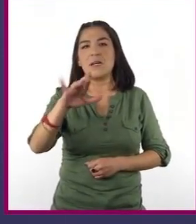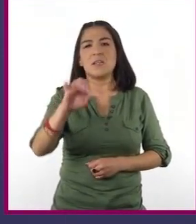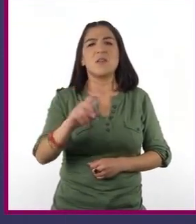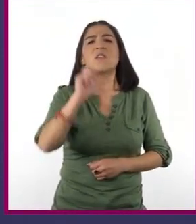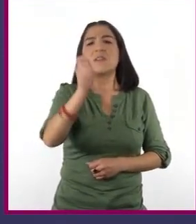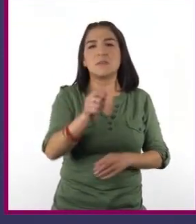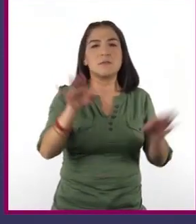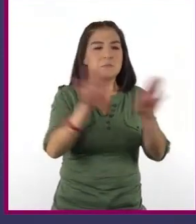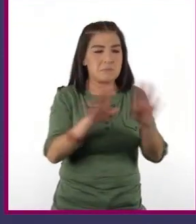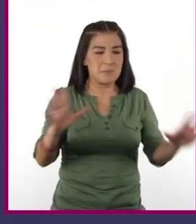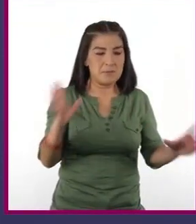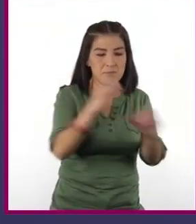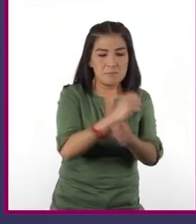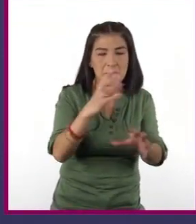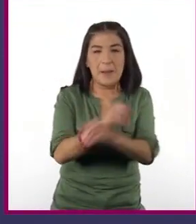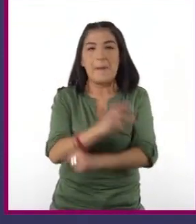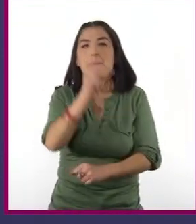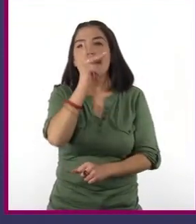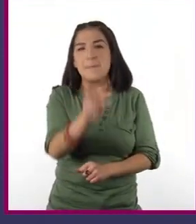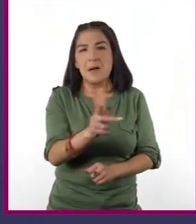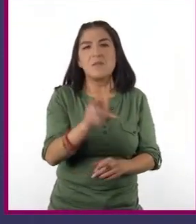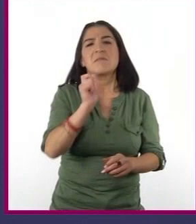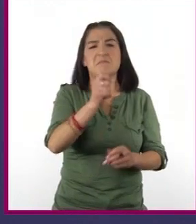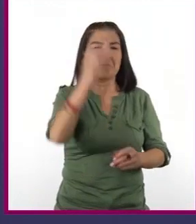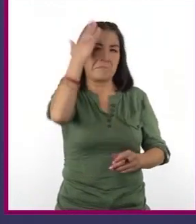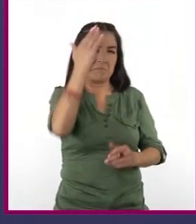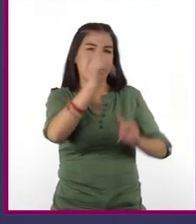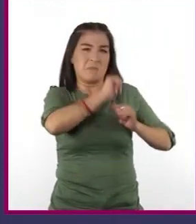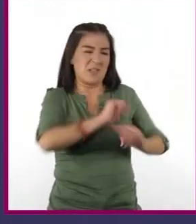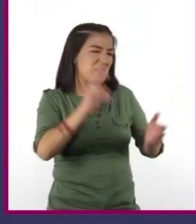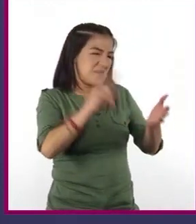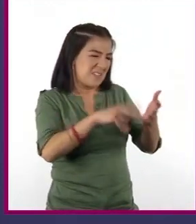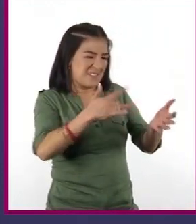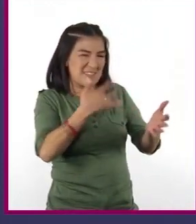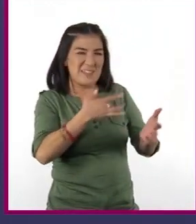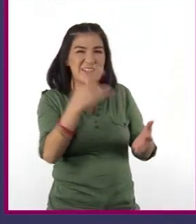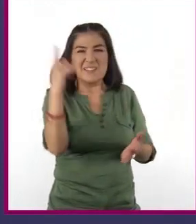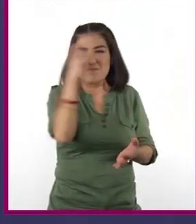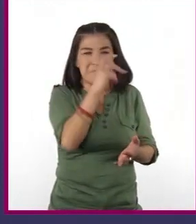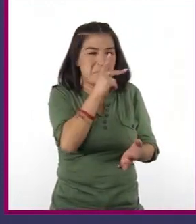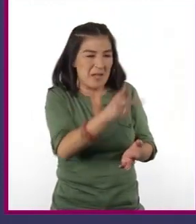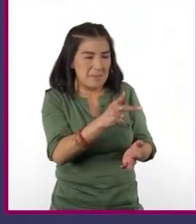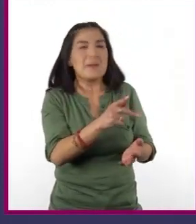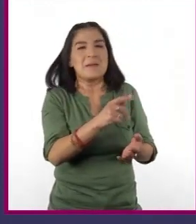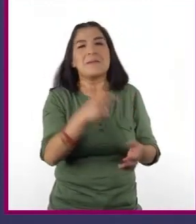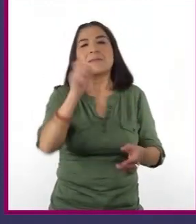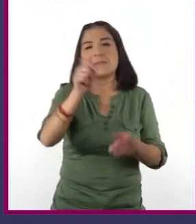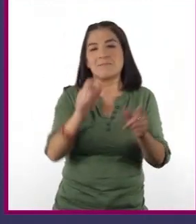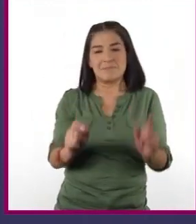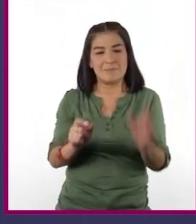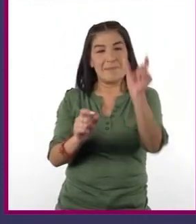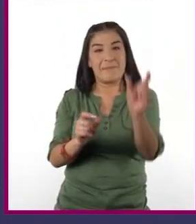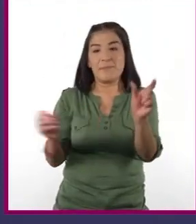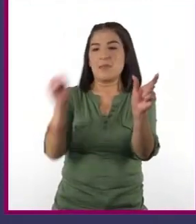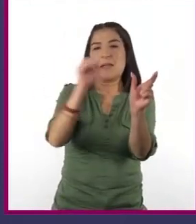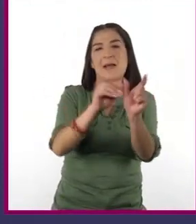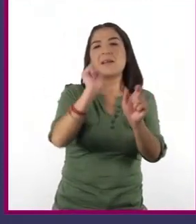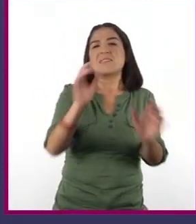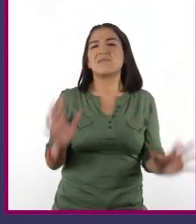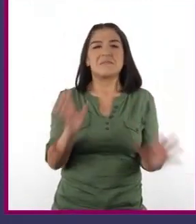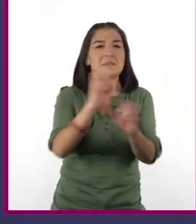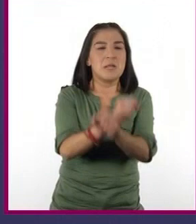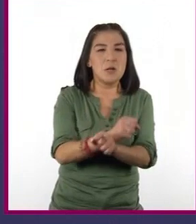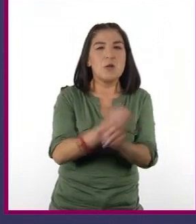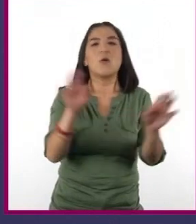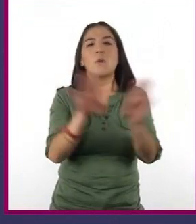cuyo significado el autor considere necesario de aclarar al lector. Se puede realizar una definición propia